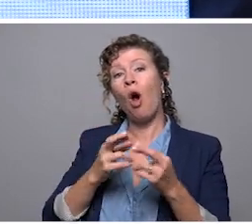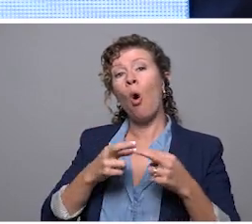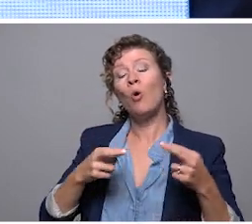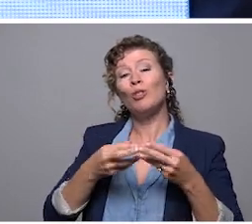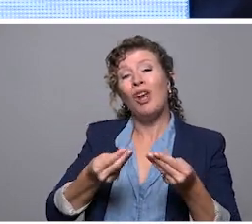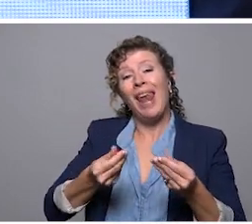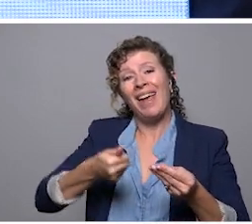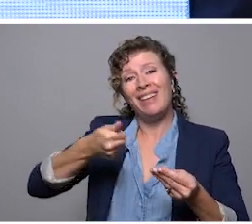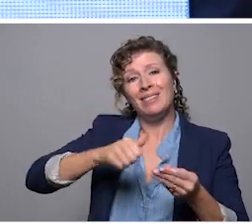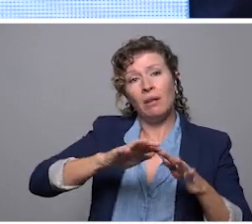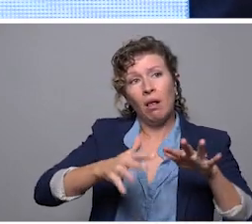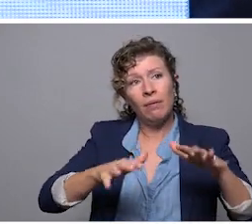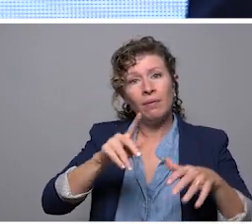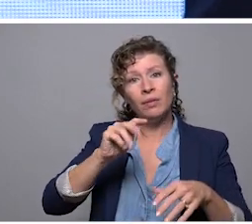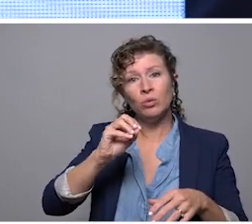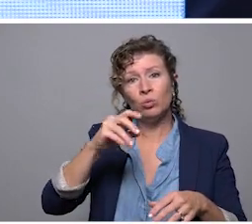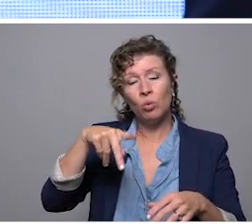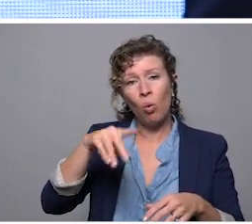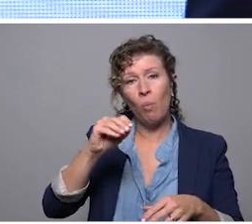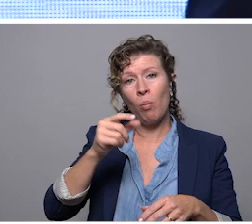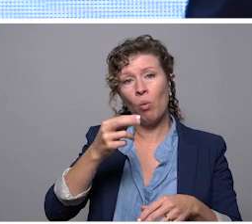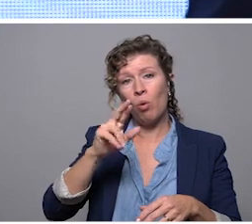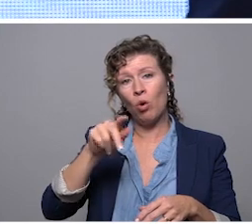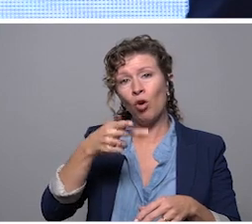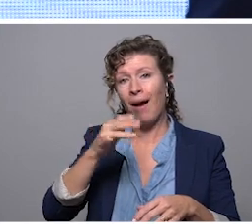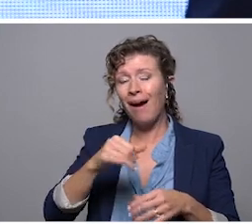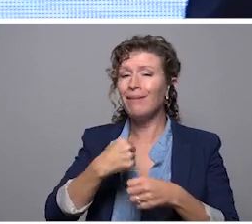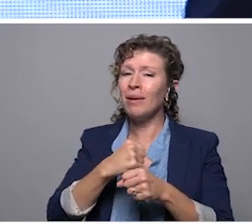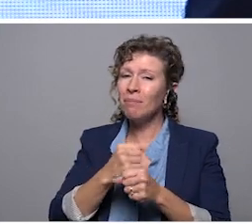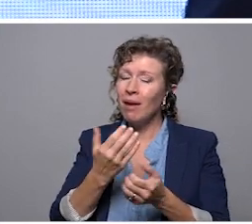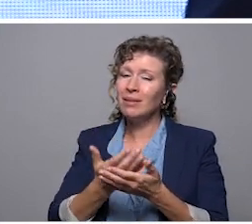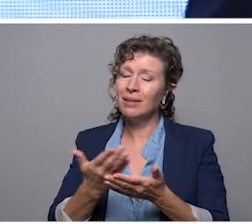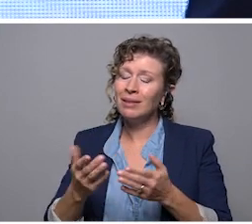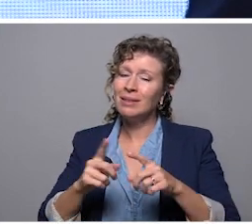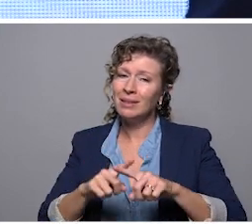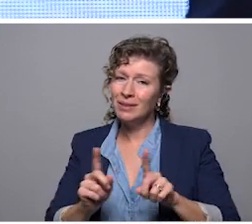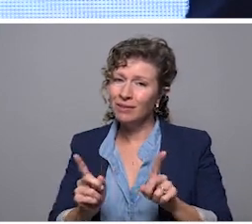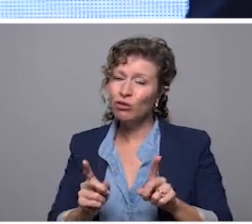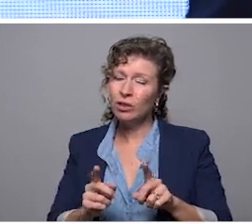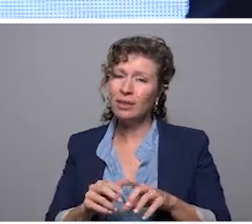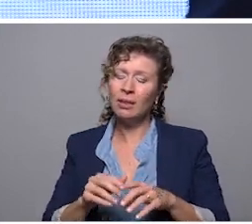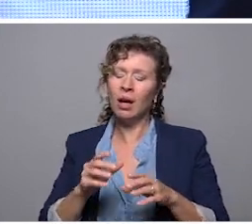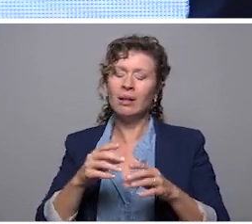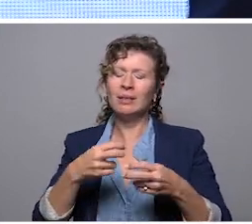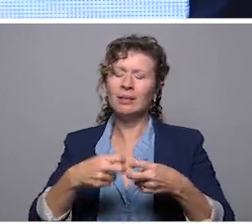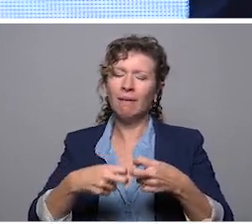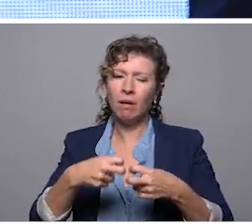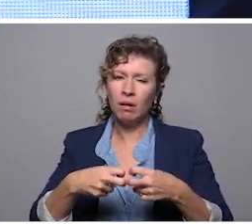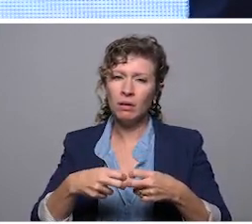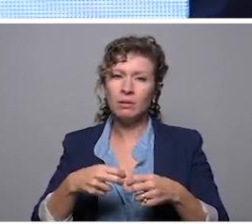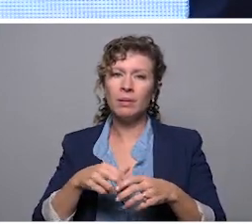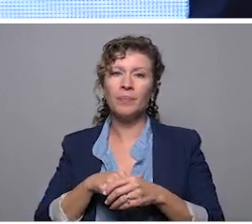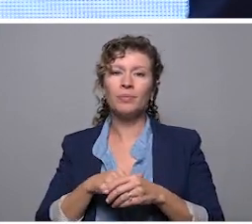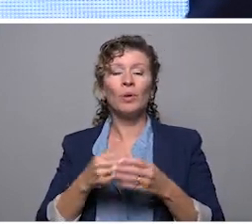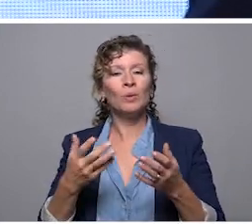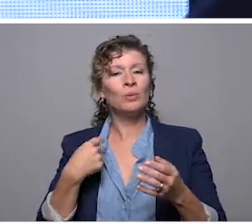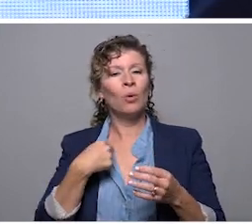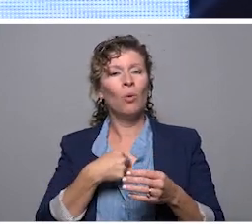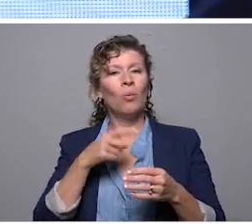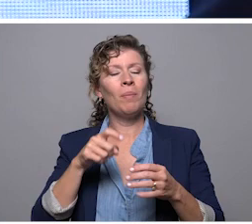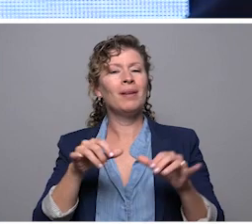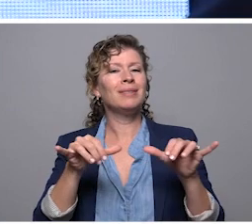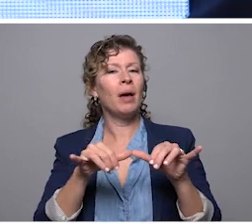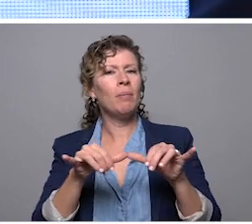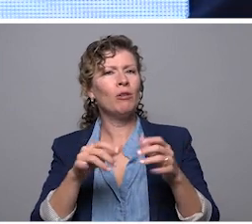difícil que llegue el internet entonces hay que hay que saber pues medir los tiempos tanto para las instituciones como para las